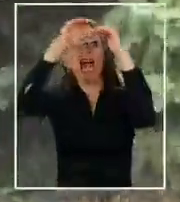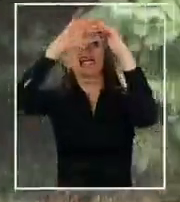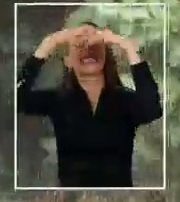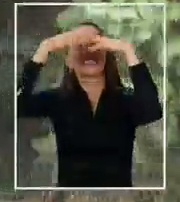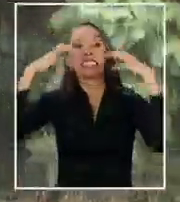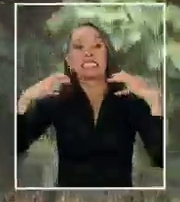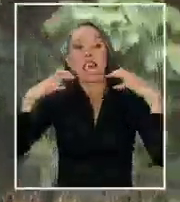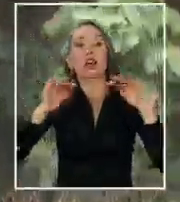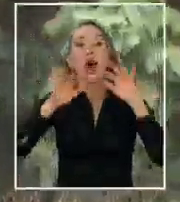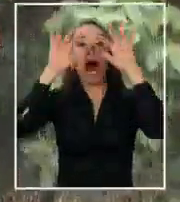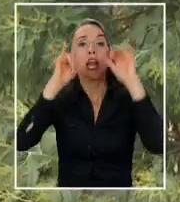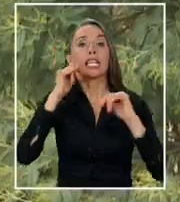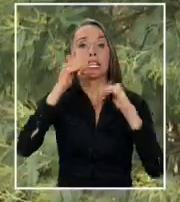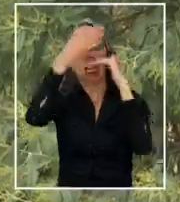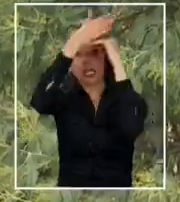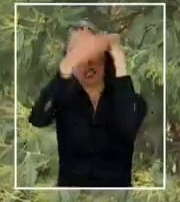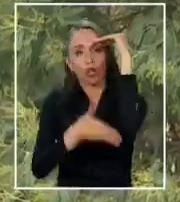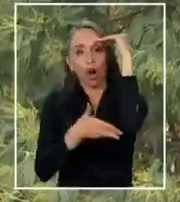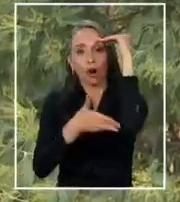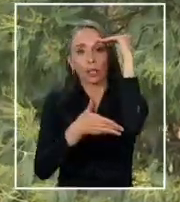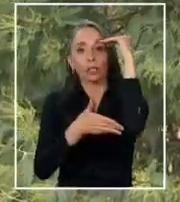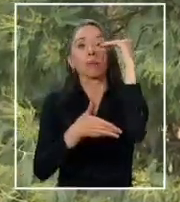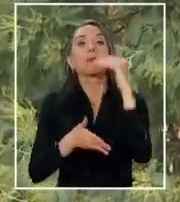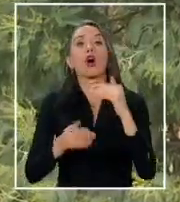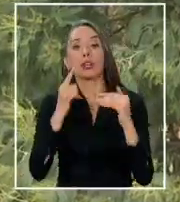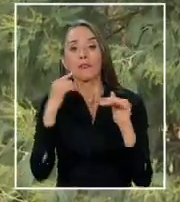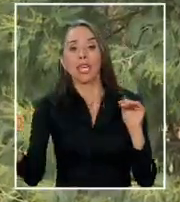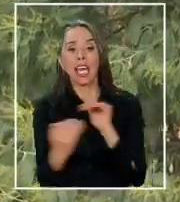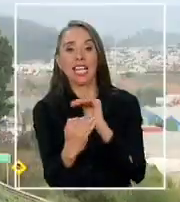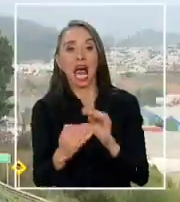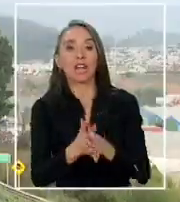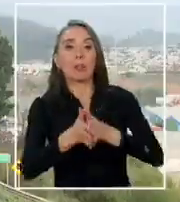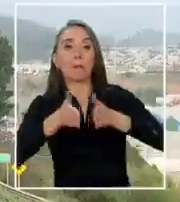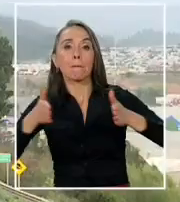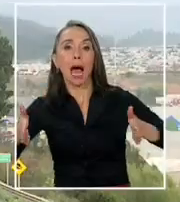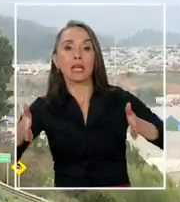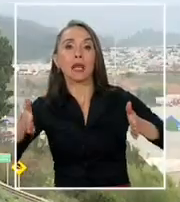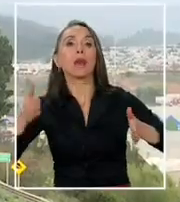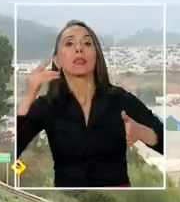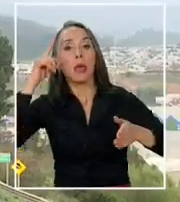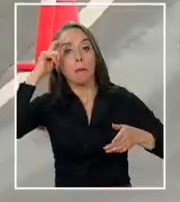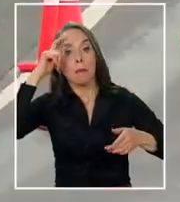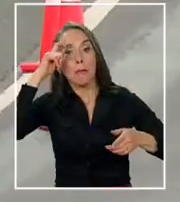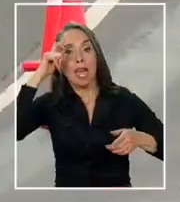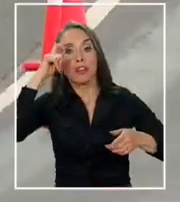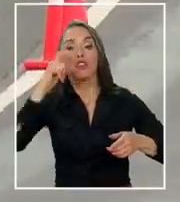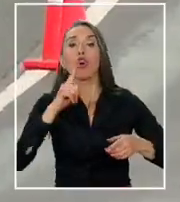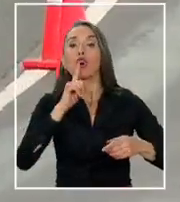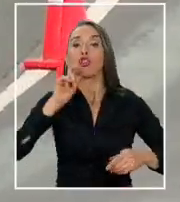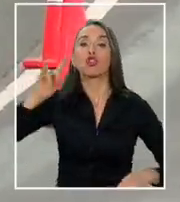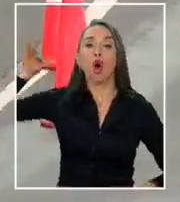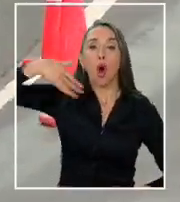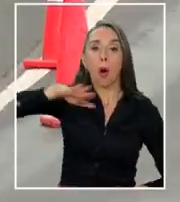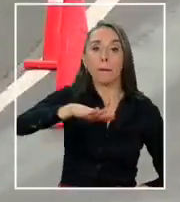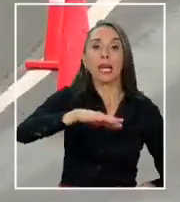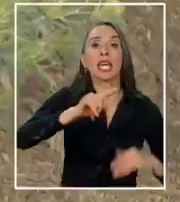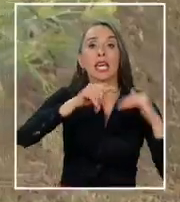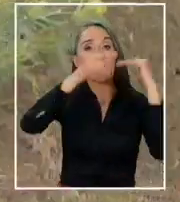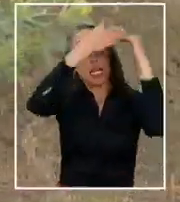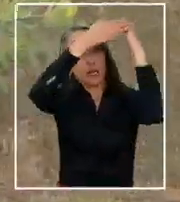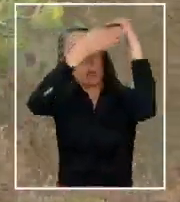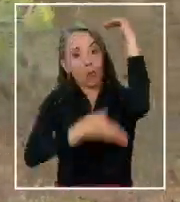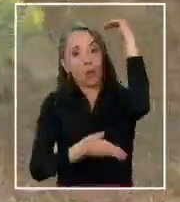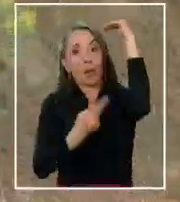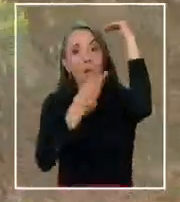Lirquén, uno que tiene corte vertical hecho al ampliar la carretera entre Penco y Tomé, que implica una caída de 20 metros. Sobre el